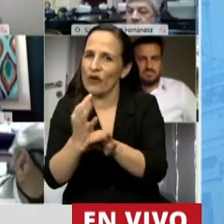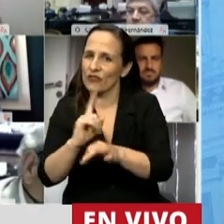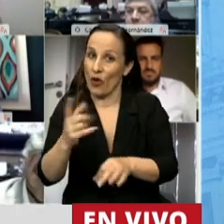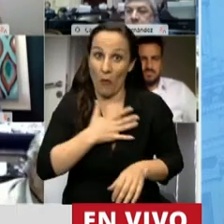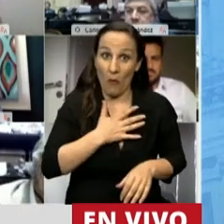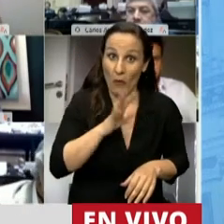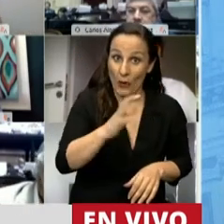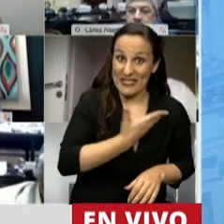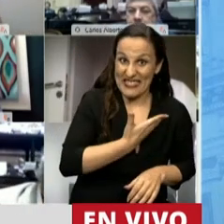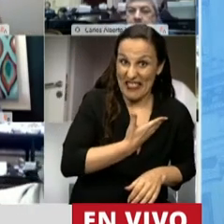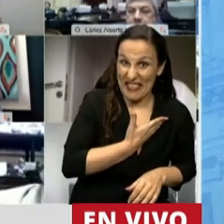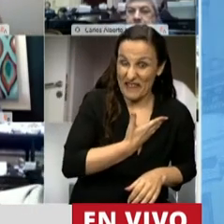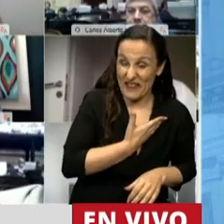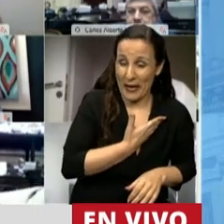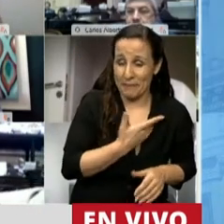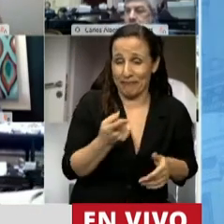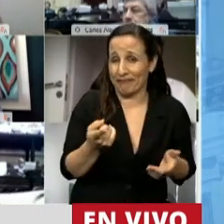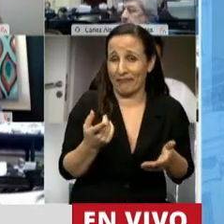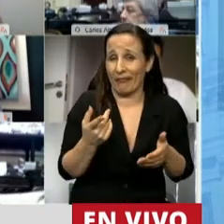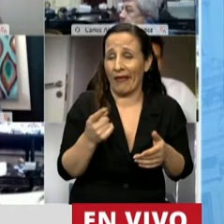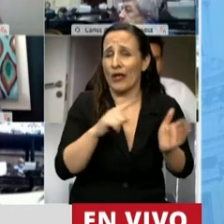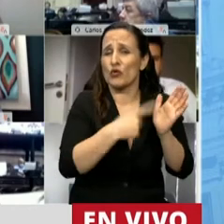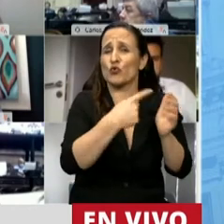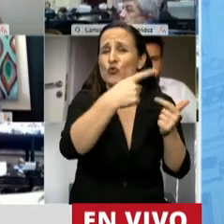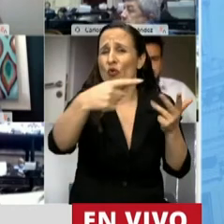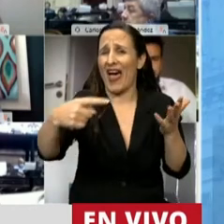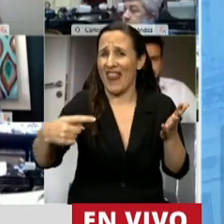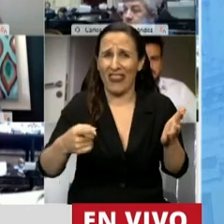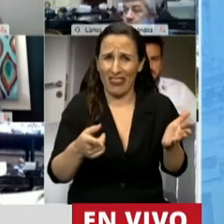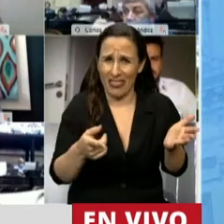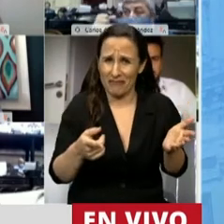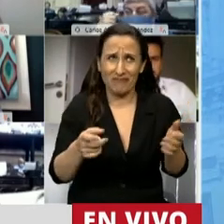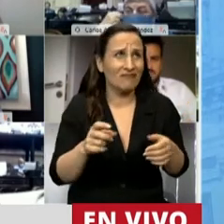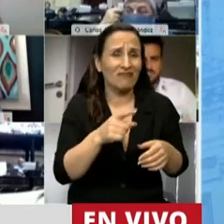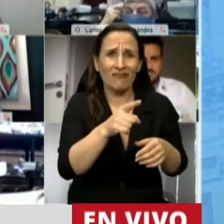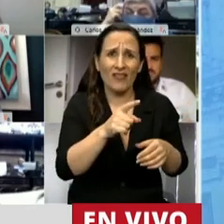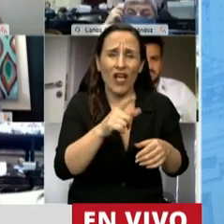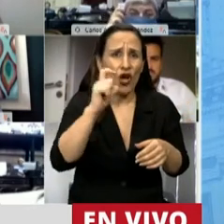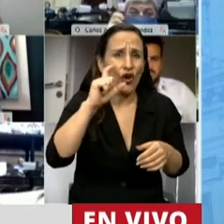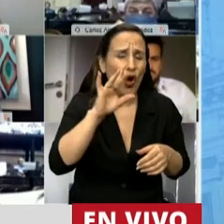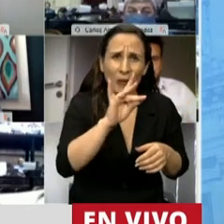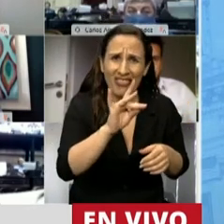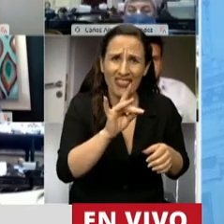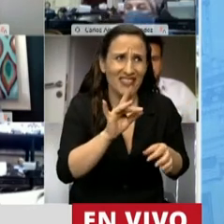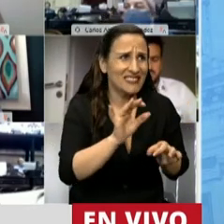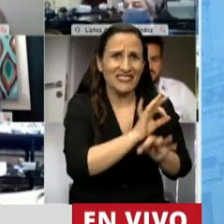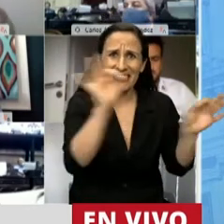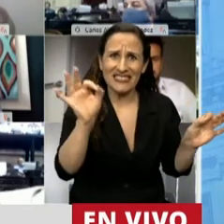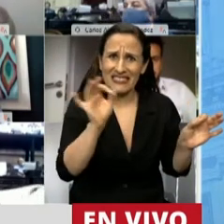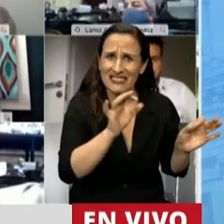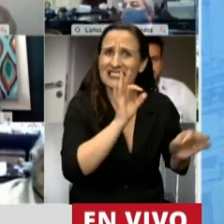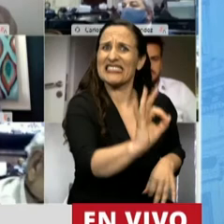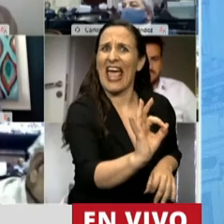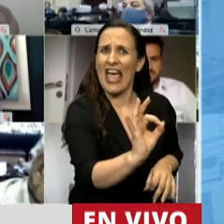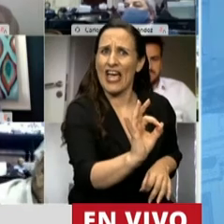habido meses en donde en distintas ciudades no ha habido un solo caso de COVID-19. Ha habido meses en donde no